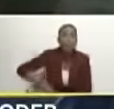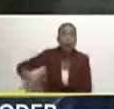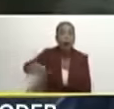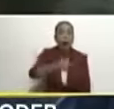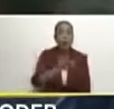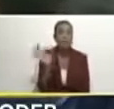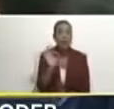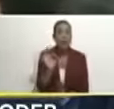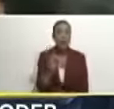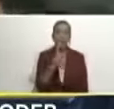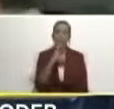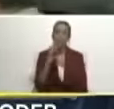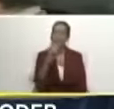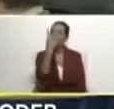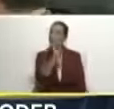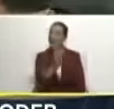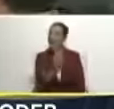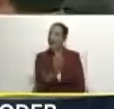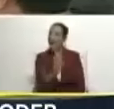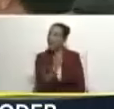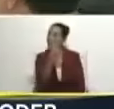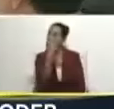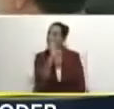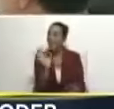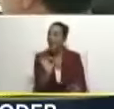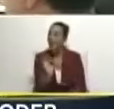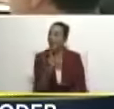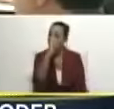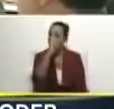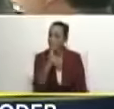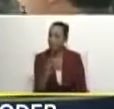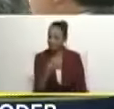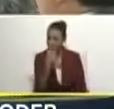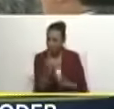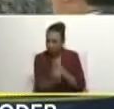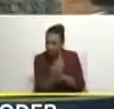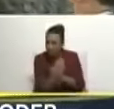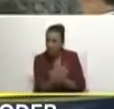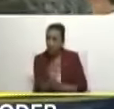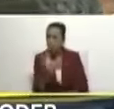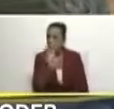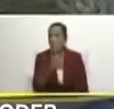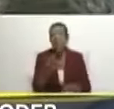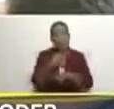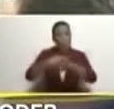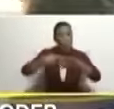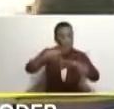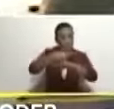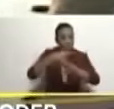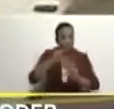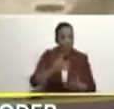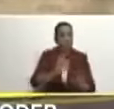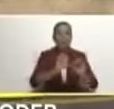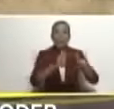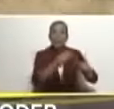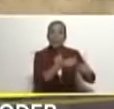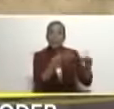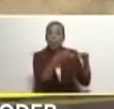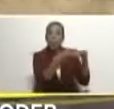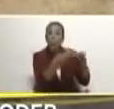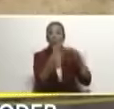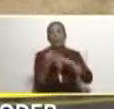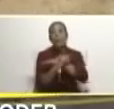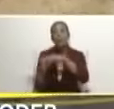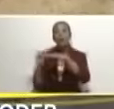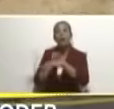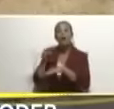que nadie se llame engaño. Nadie. Empezando por el gobierno de